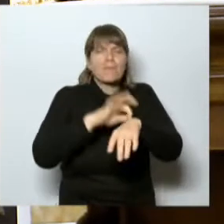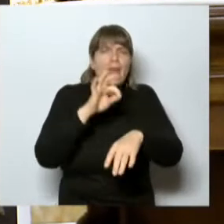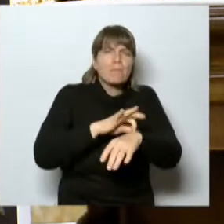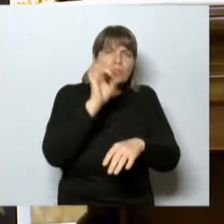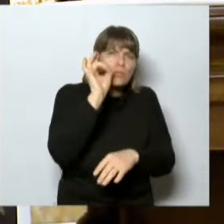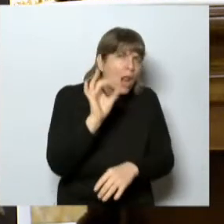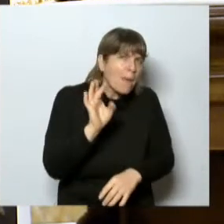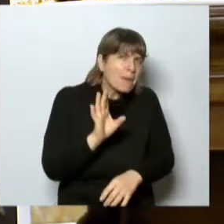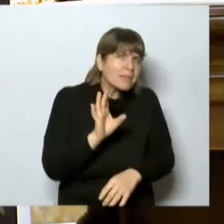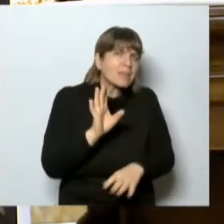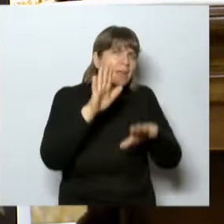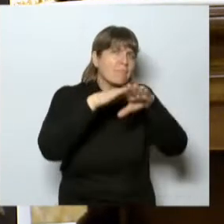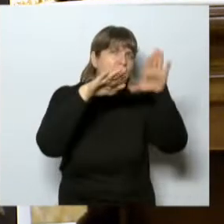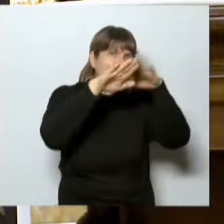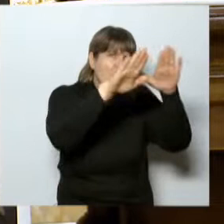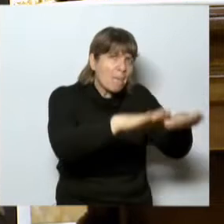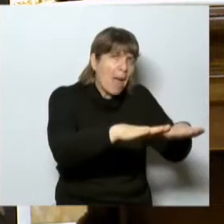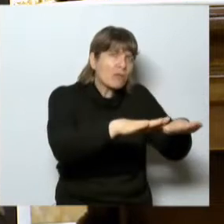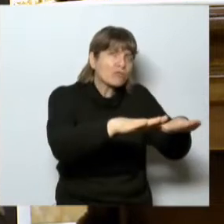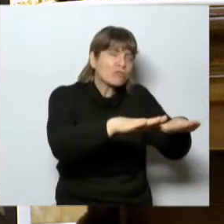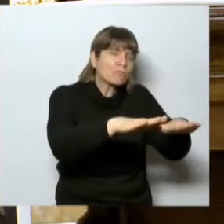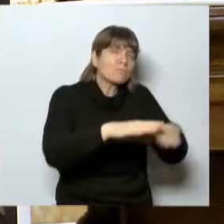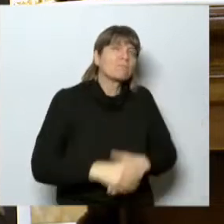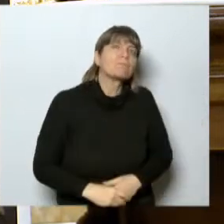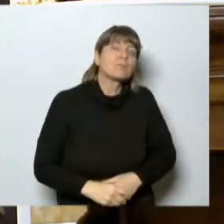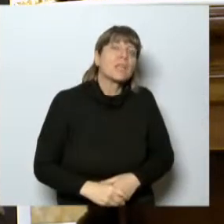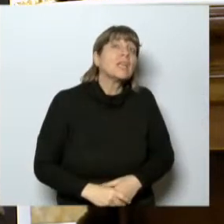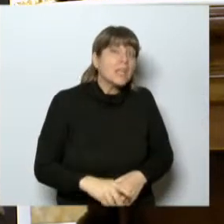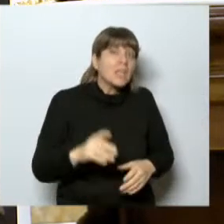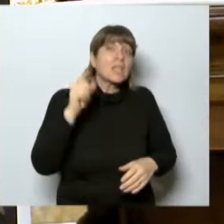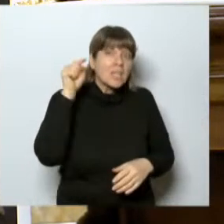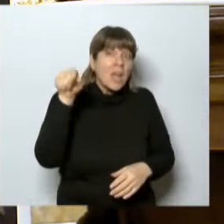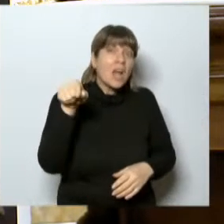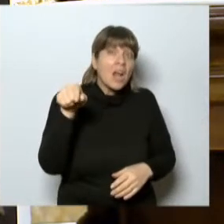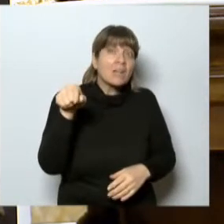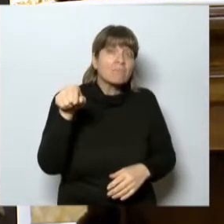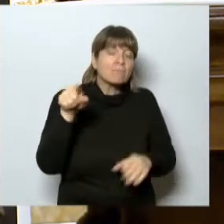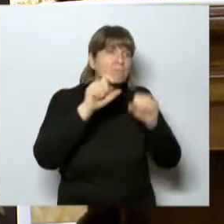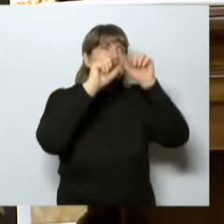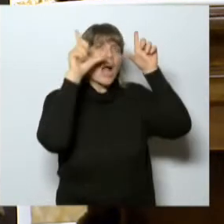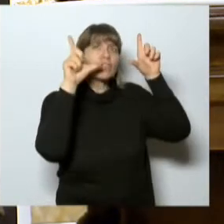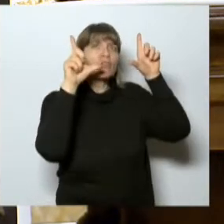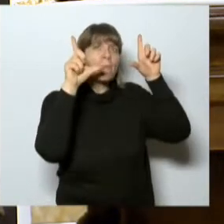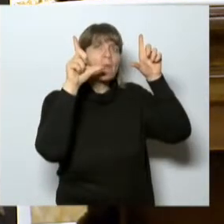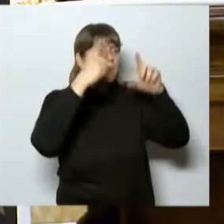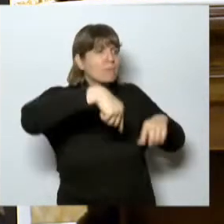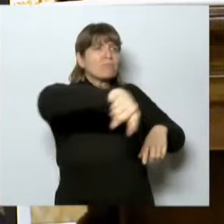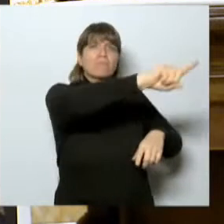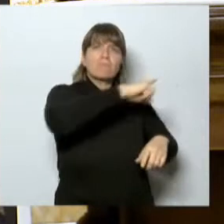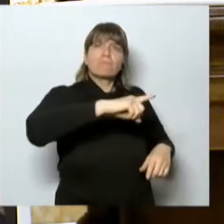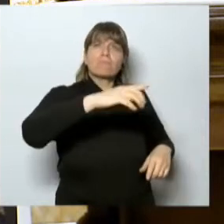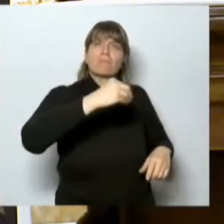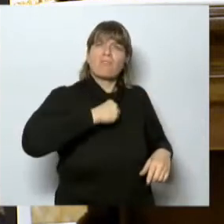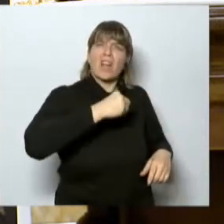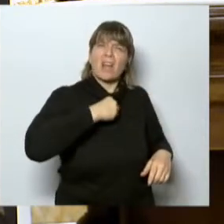enfermos imponiéndole las manos. Y él se asombraba de su